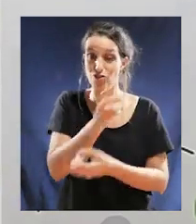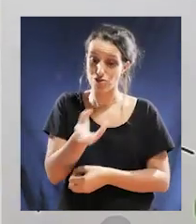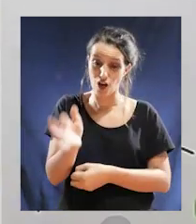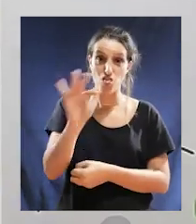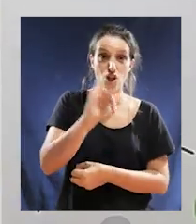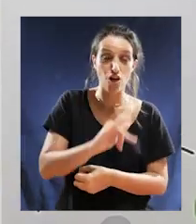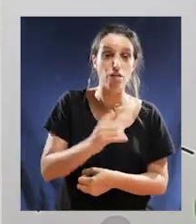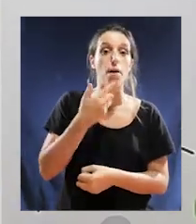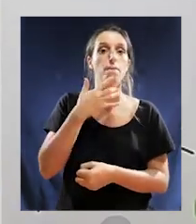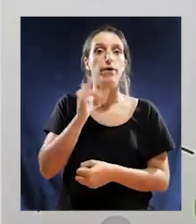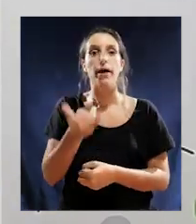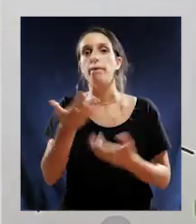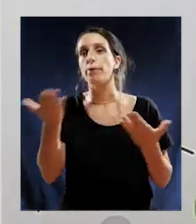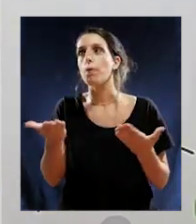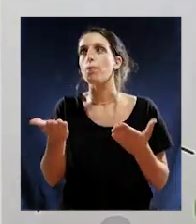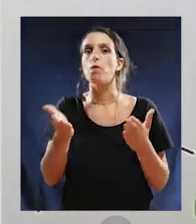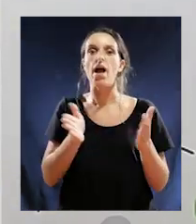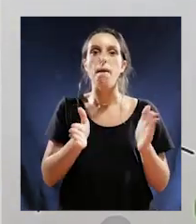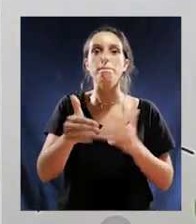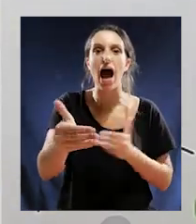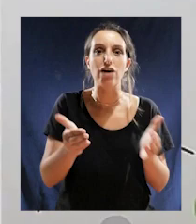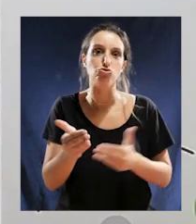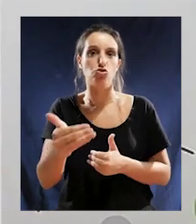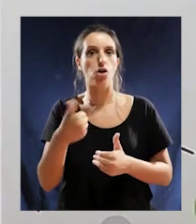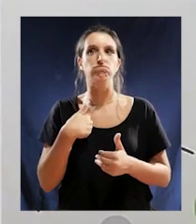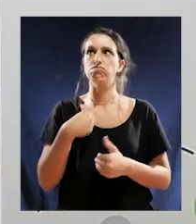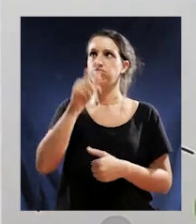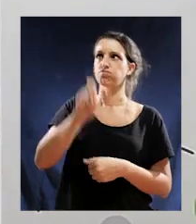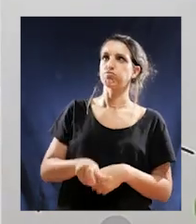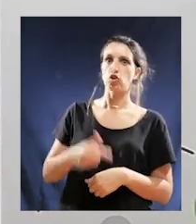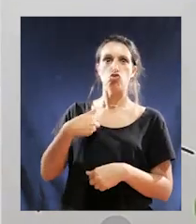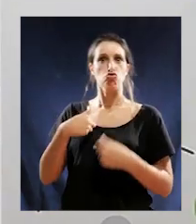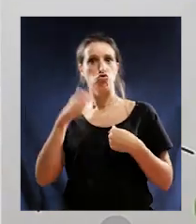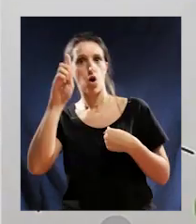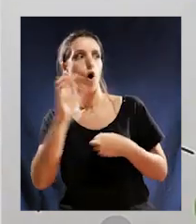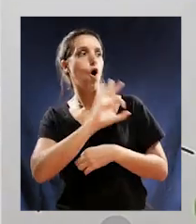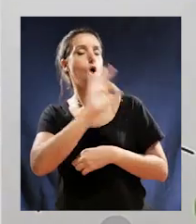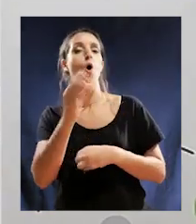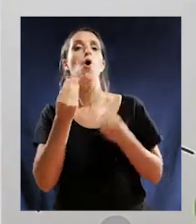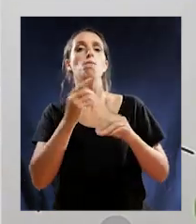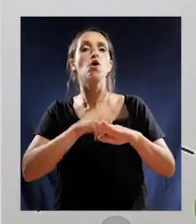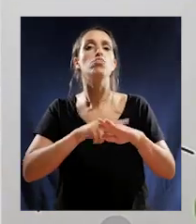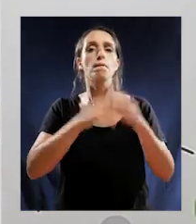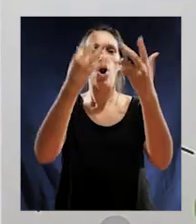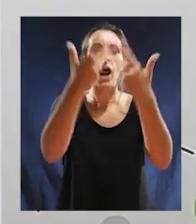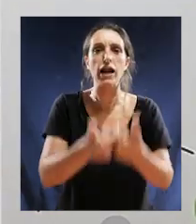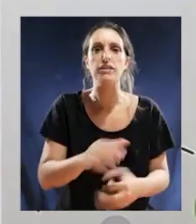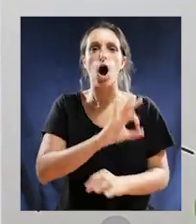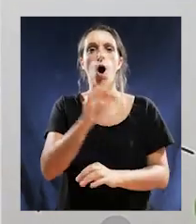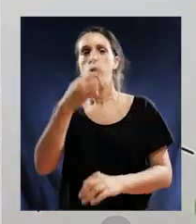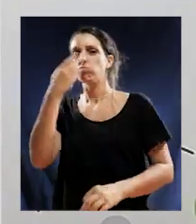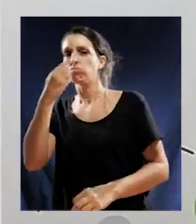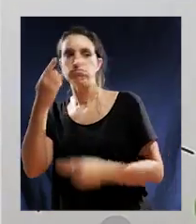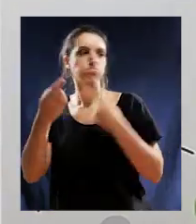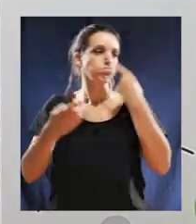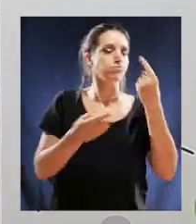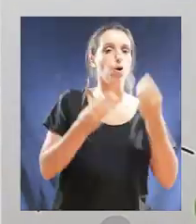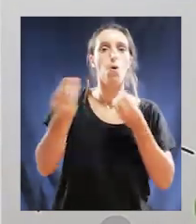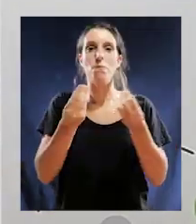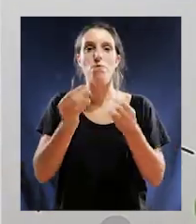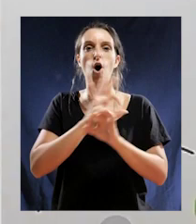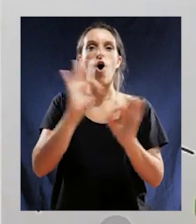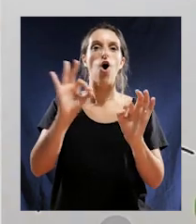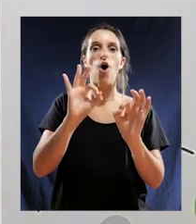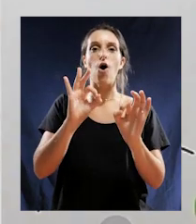acerca del uso de los espacios acerca de cómo organizamos ese tiempo conflictos de intereses el desorden propio